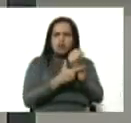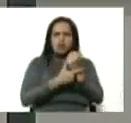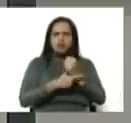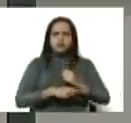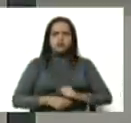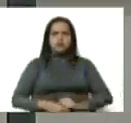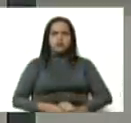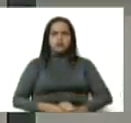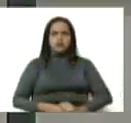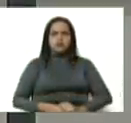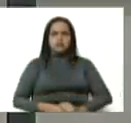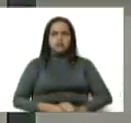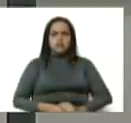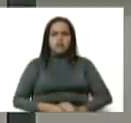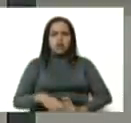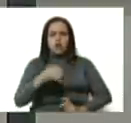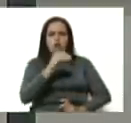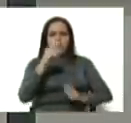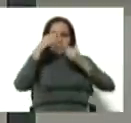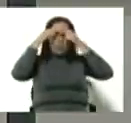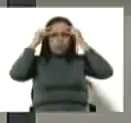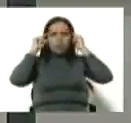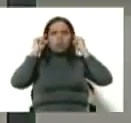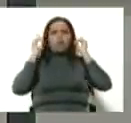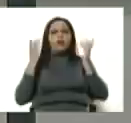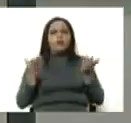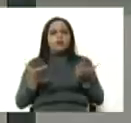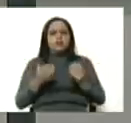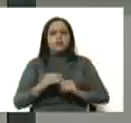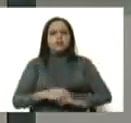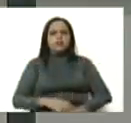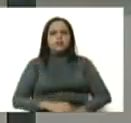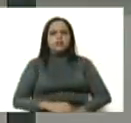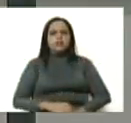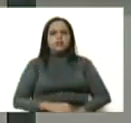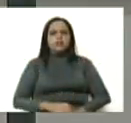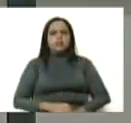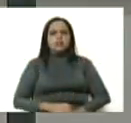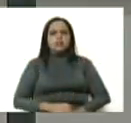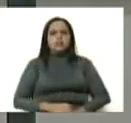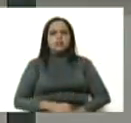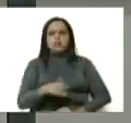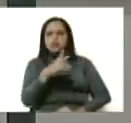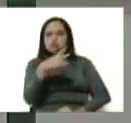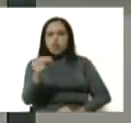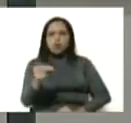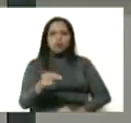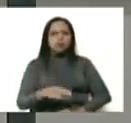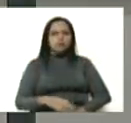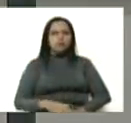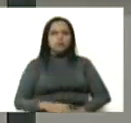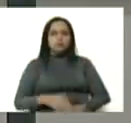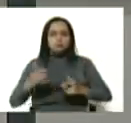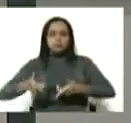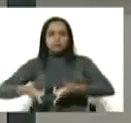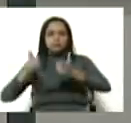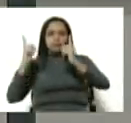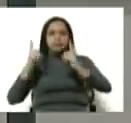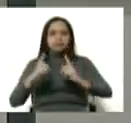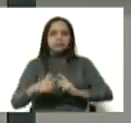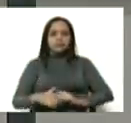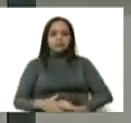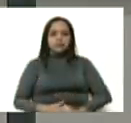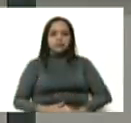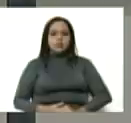¿El criminal de Julio Borges? ¿El criminal de Vecchio? No, lo acreditó